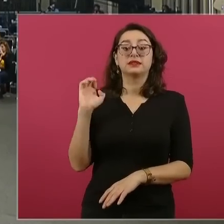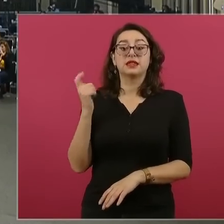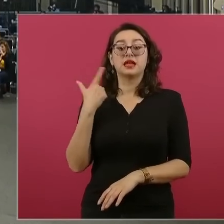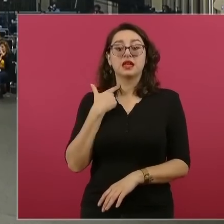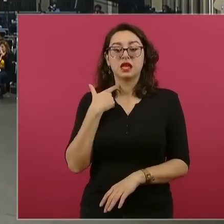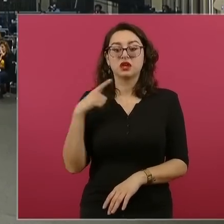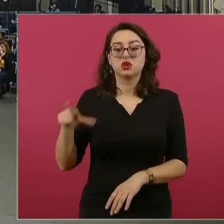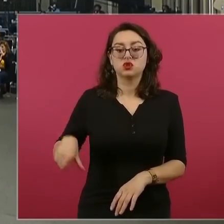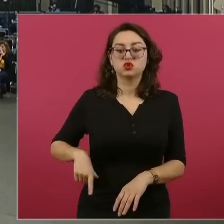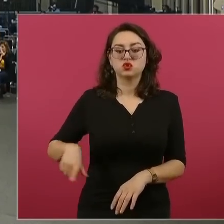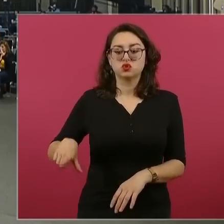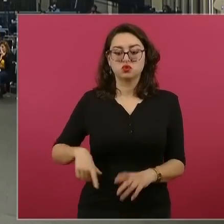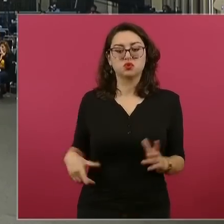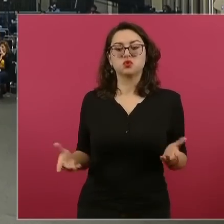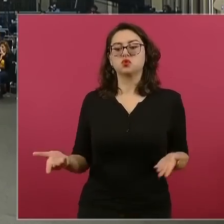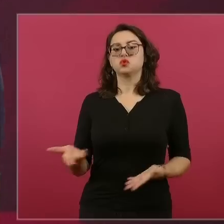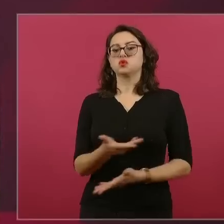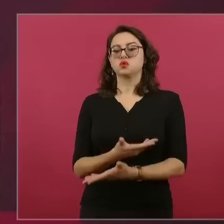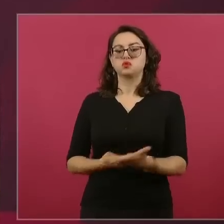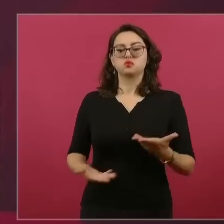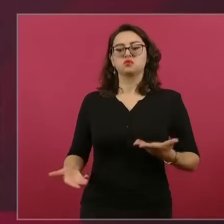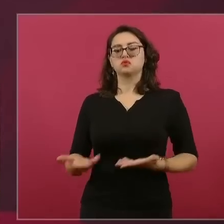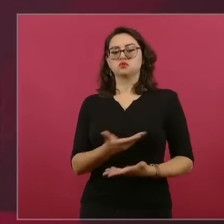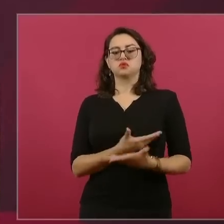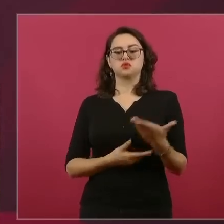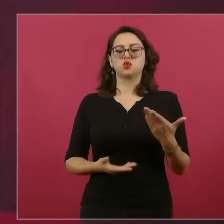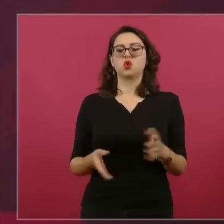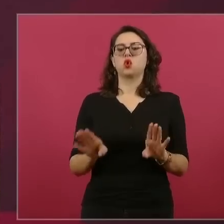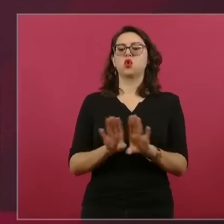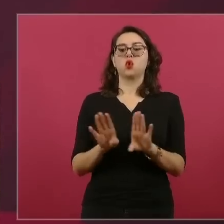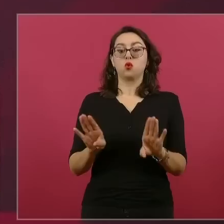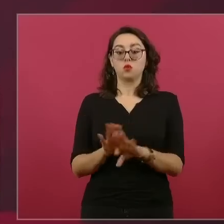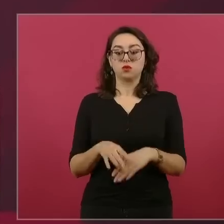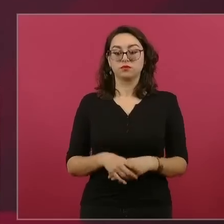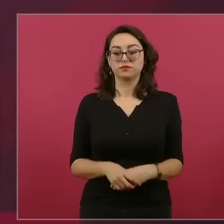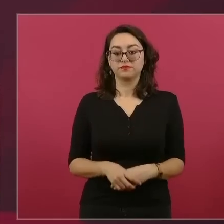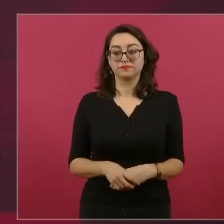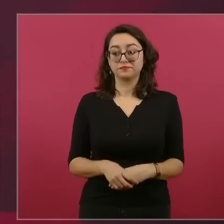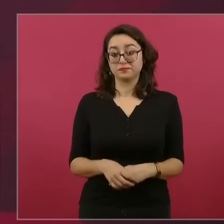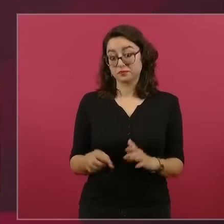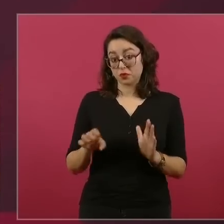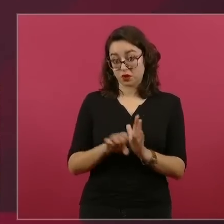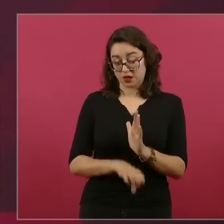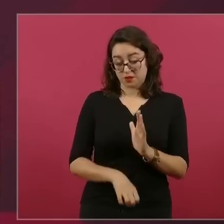que valen 500 mil pesos, una botella.